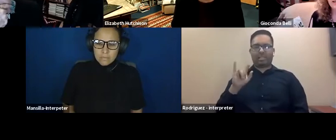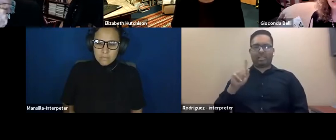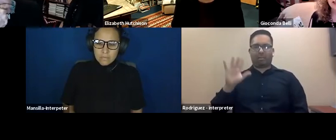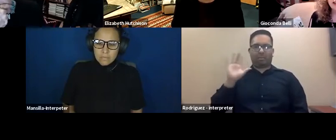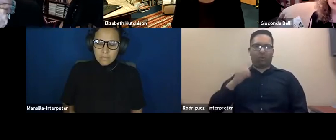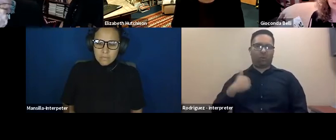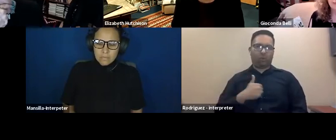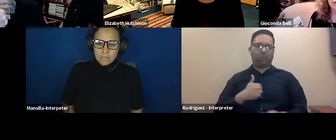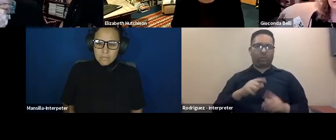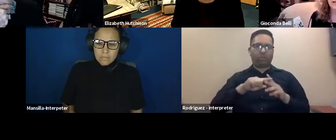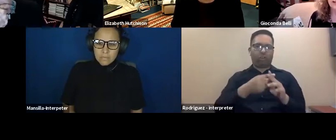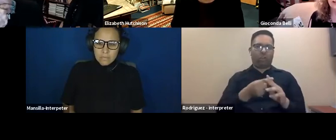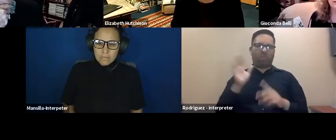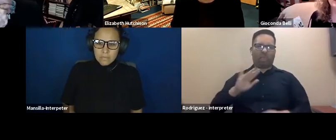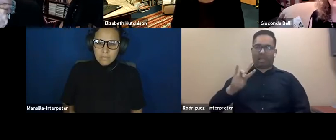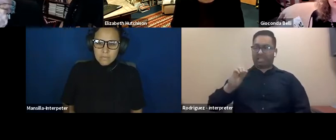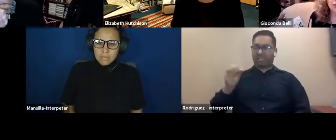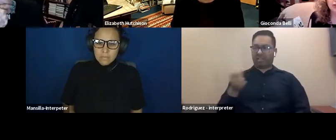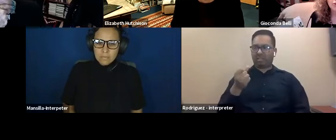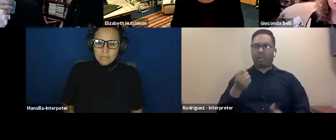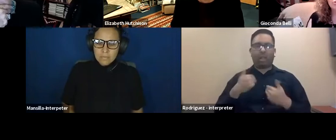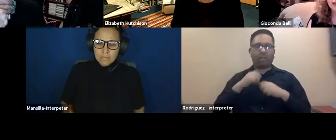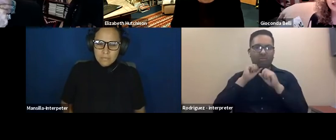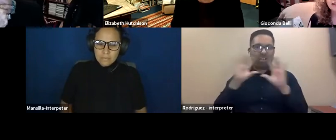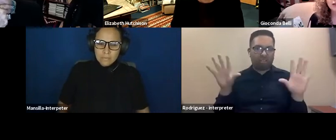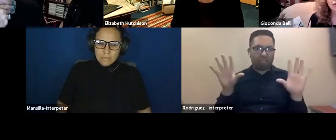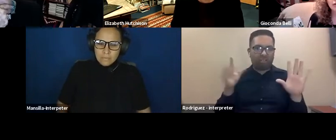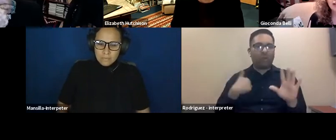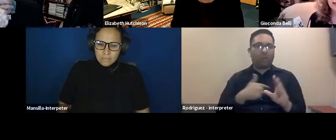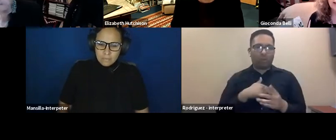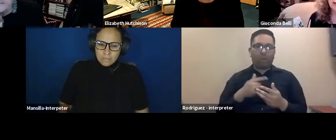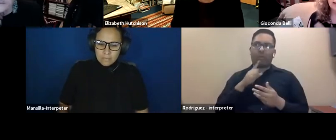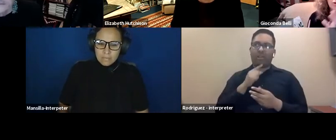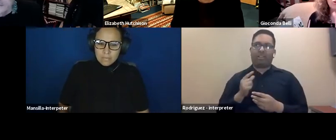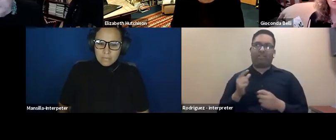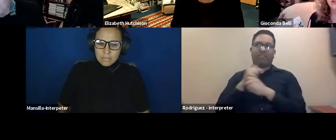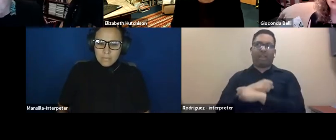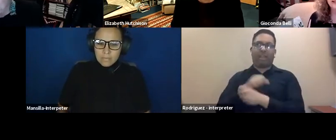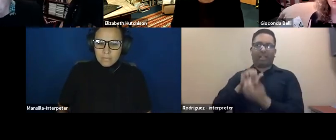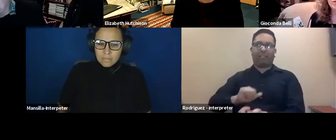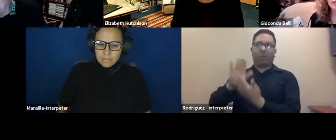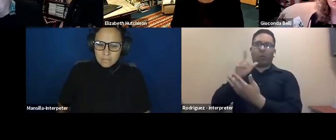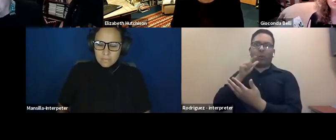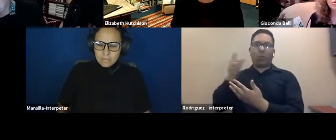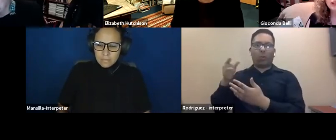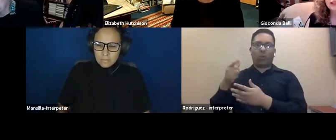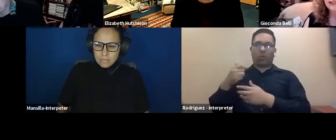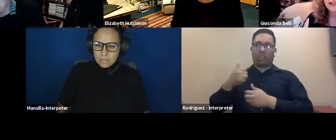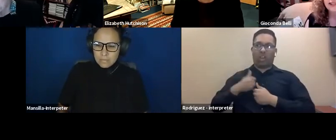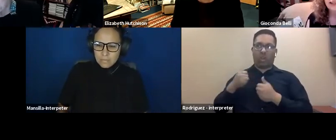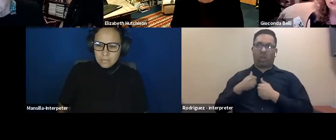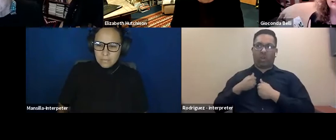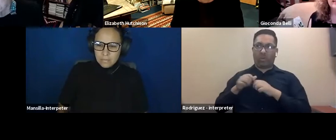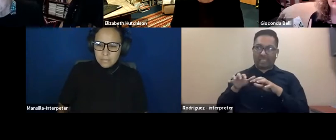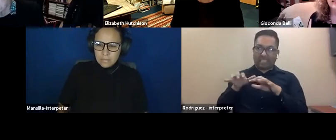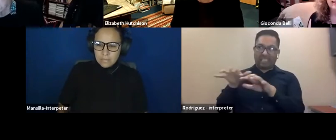no había nada, no había, estábamos también luchando contra un ejército, contra una dictadura, entonces uno tiene que